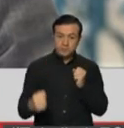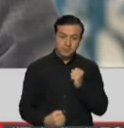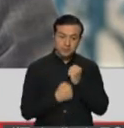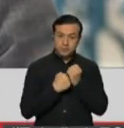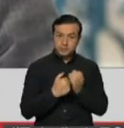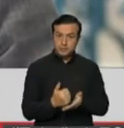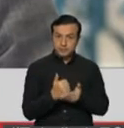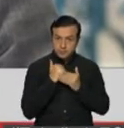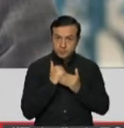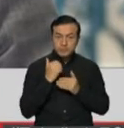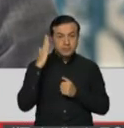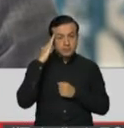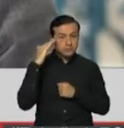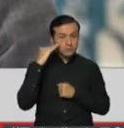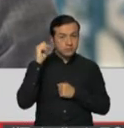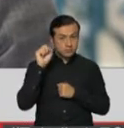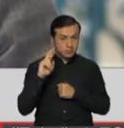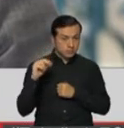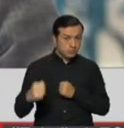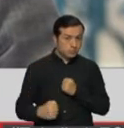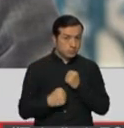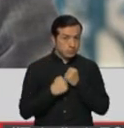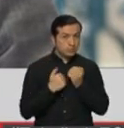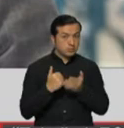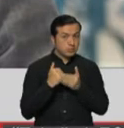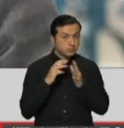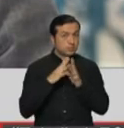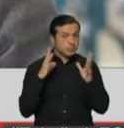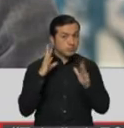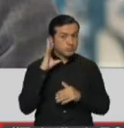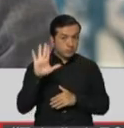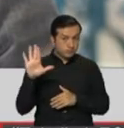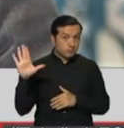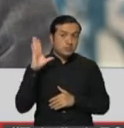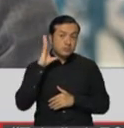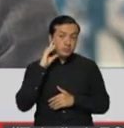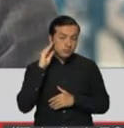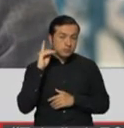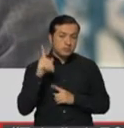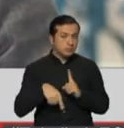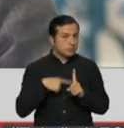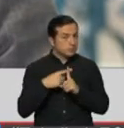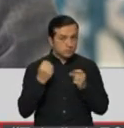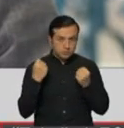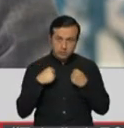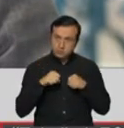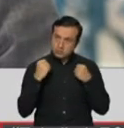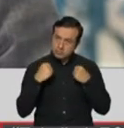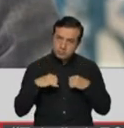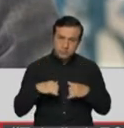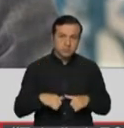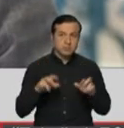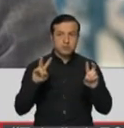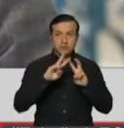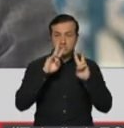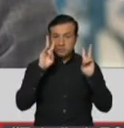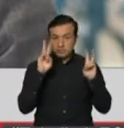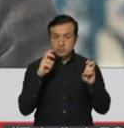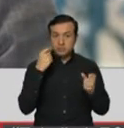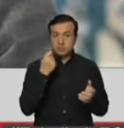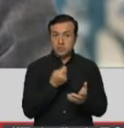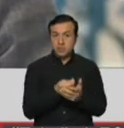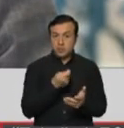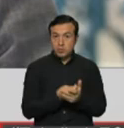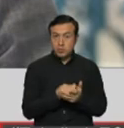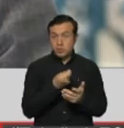parte de Corea del Sur, que tiene también igualmente una gran experiencia en la materia. Y seguiremos trabajando no solamente en el campo de adquisición